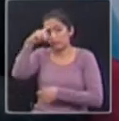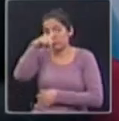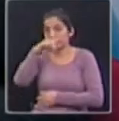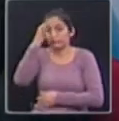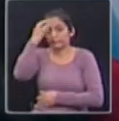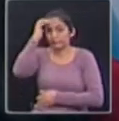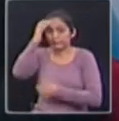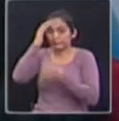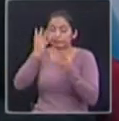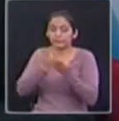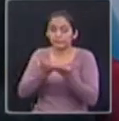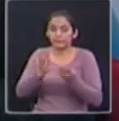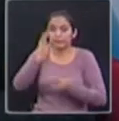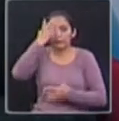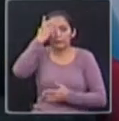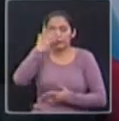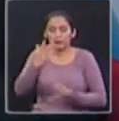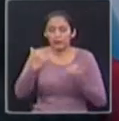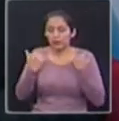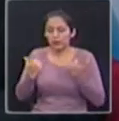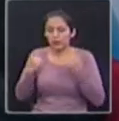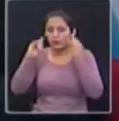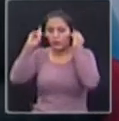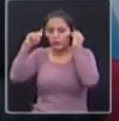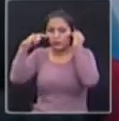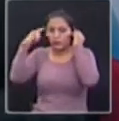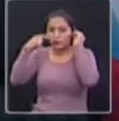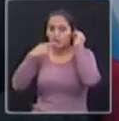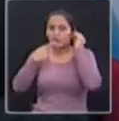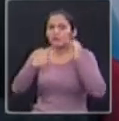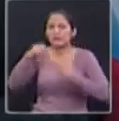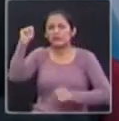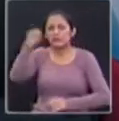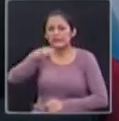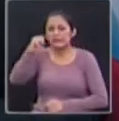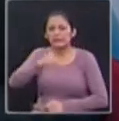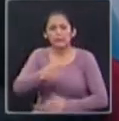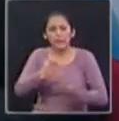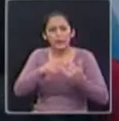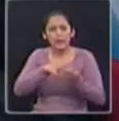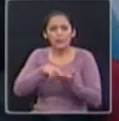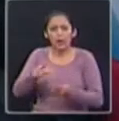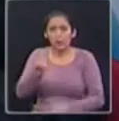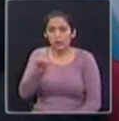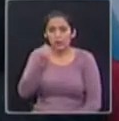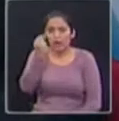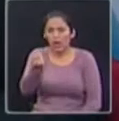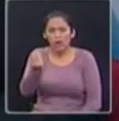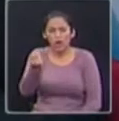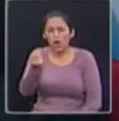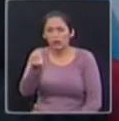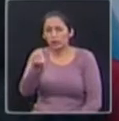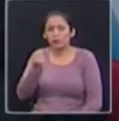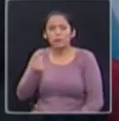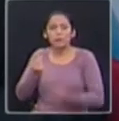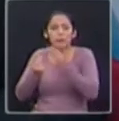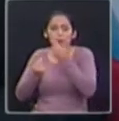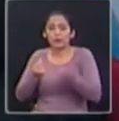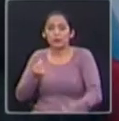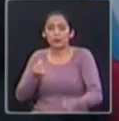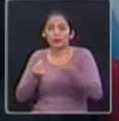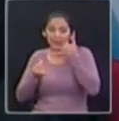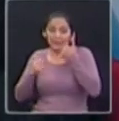preocupación es porque en estas circunstancias el gobierno insiste tanto el dinero electrónico y es porque también no tienen los recursos no tienen liquidez